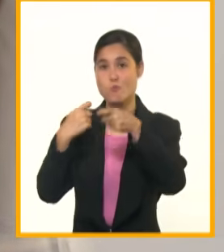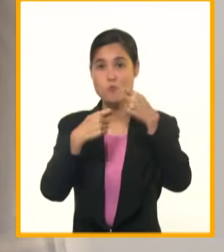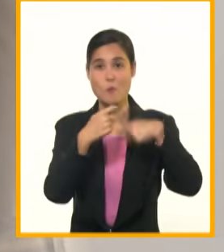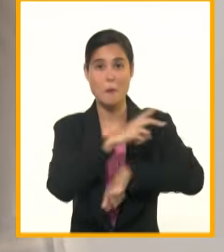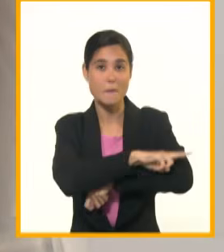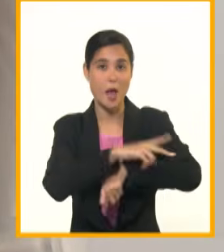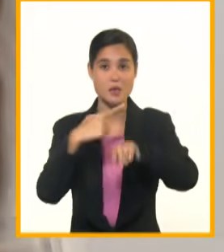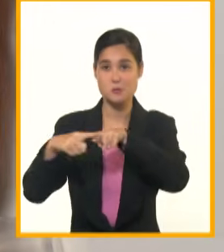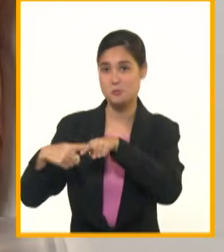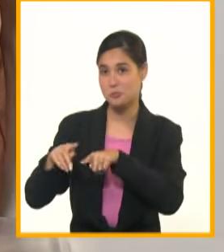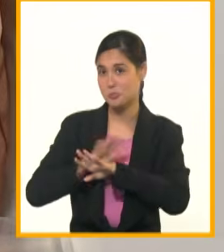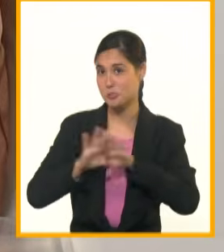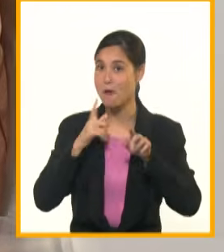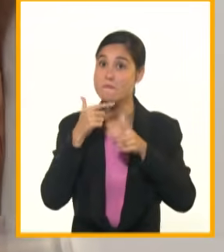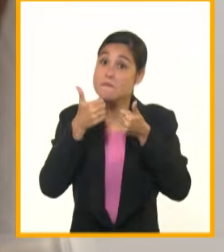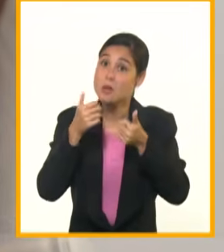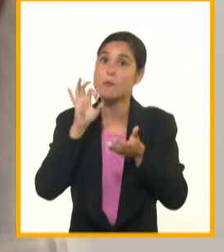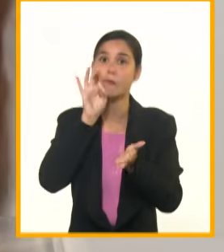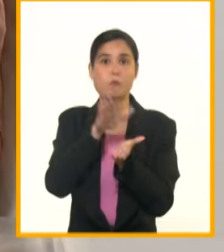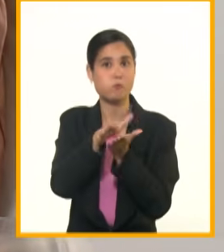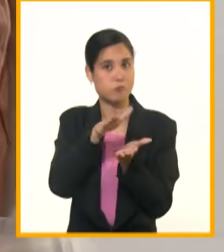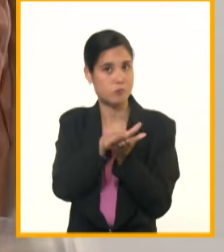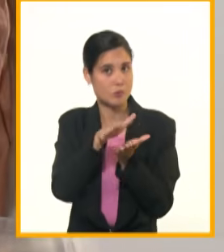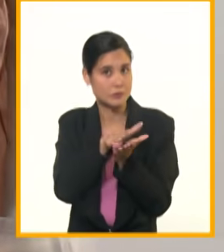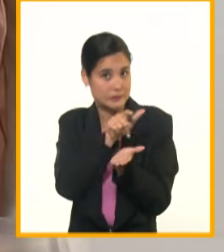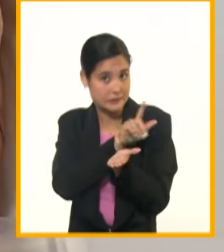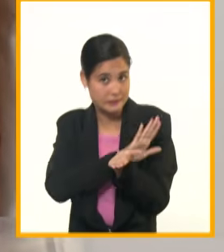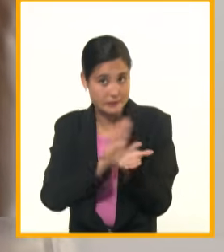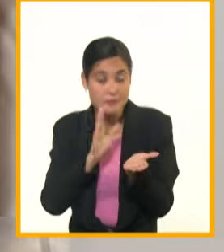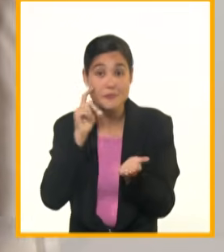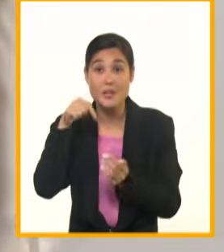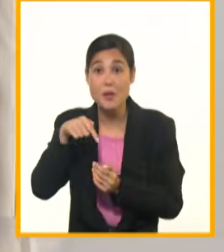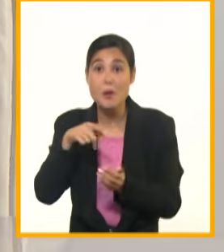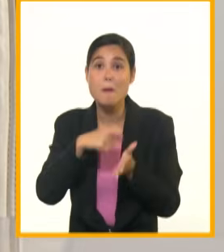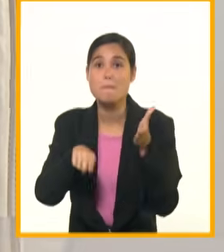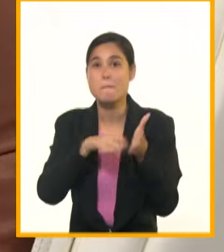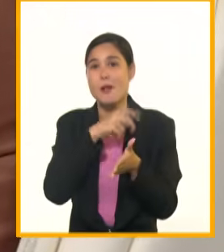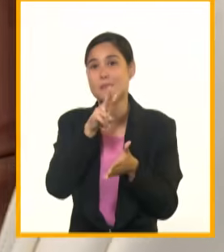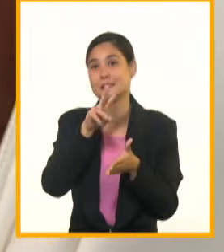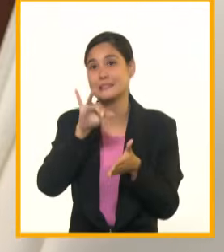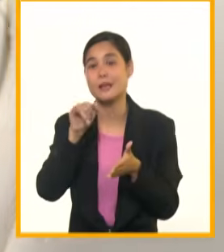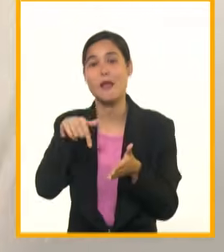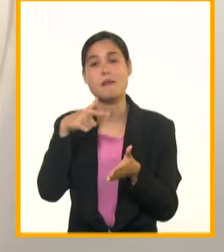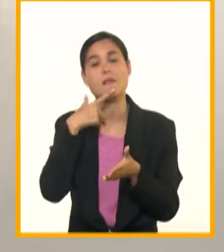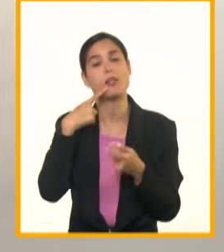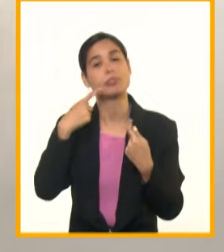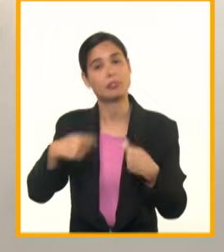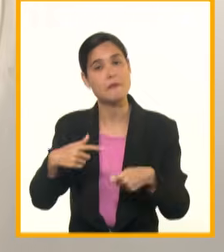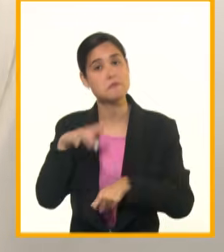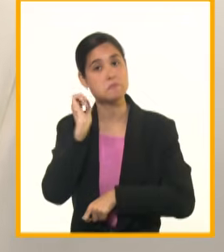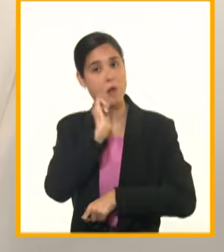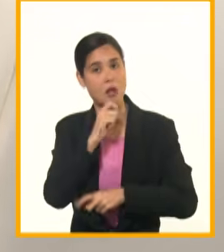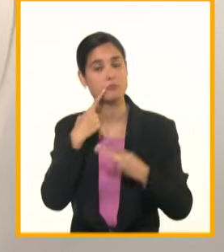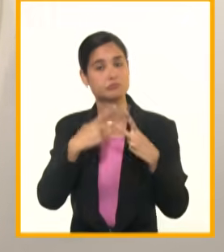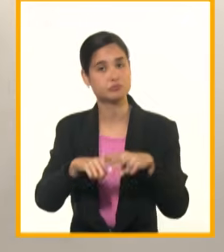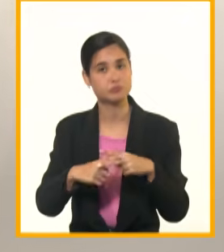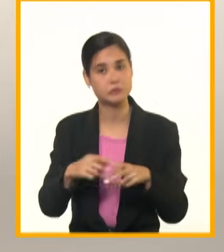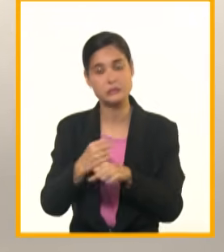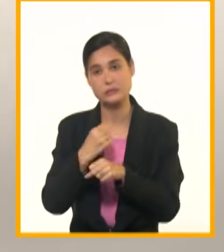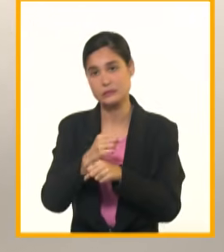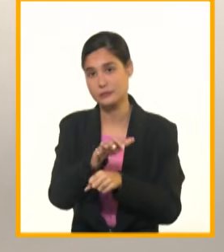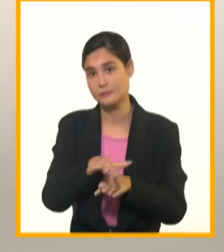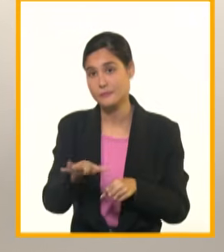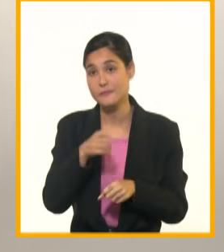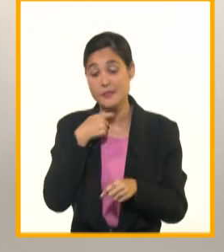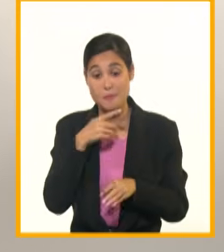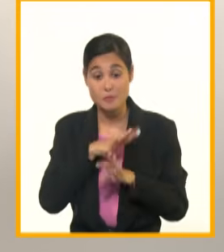Y también el tabaco tiene un peso importante en la agricultura. Ahora en plena cosecha, o sea, en plena se siembra